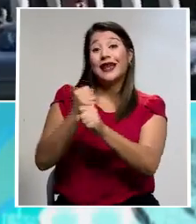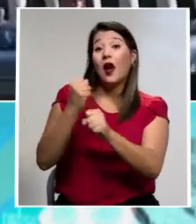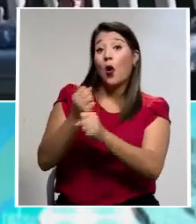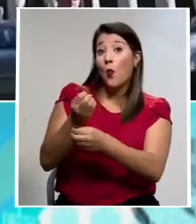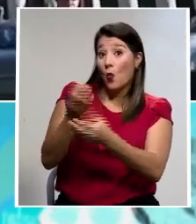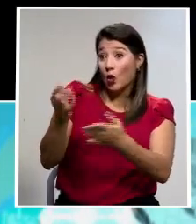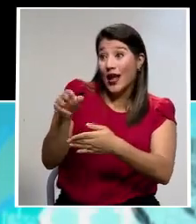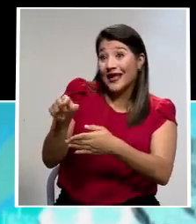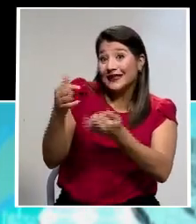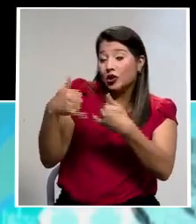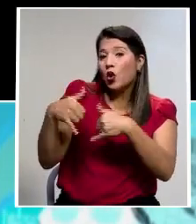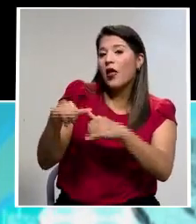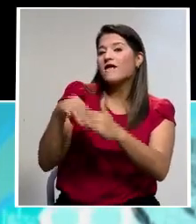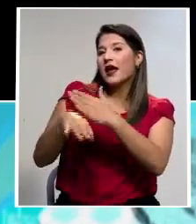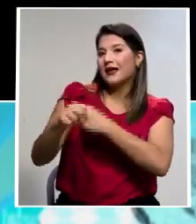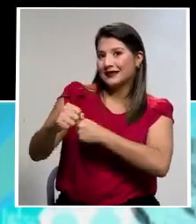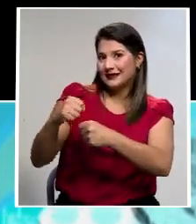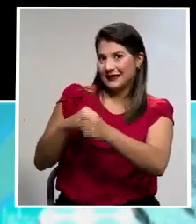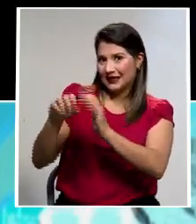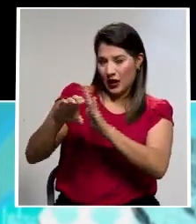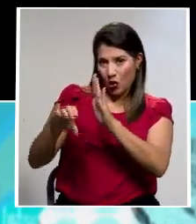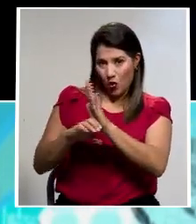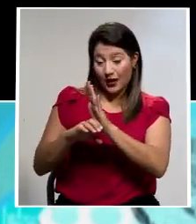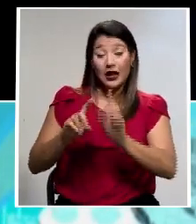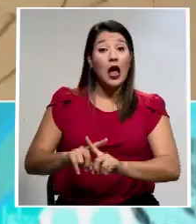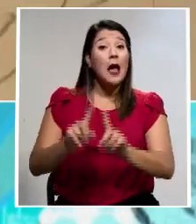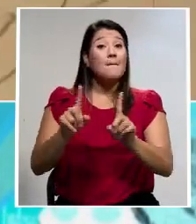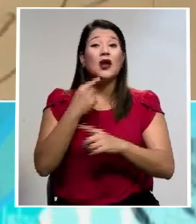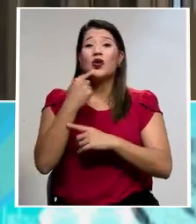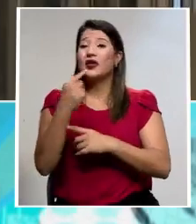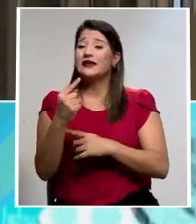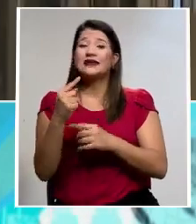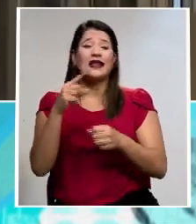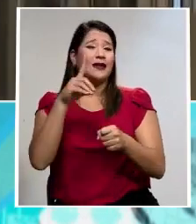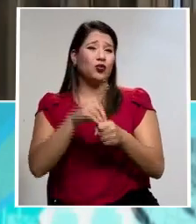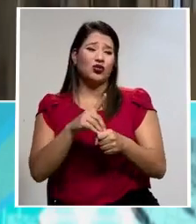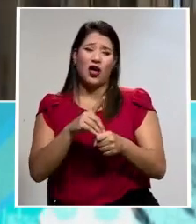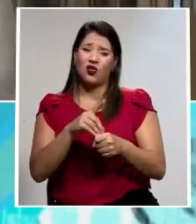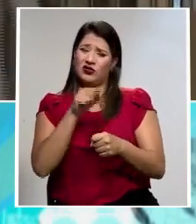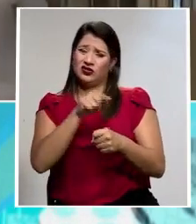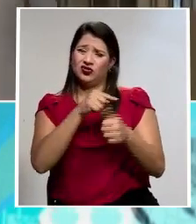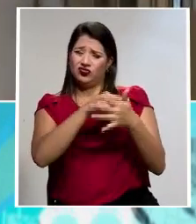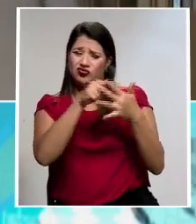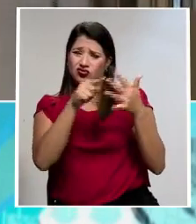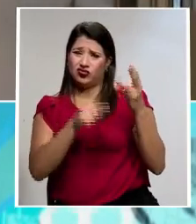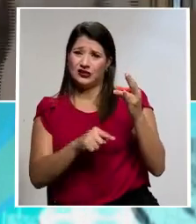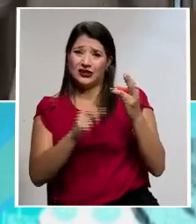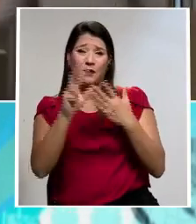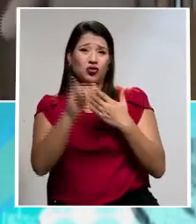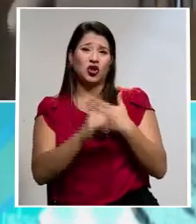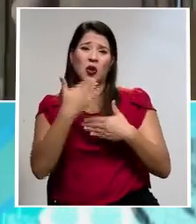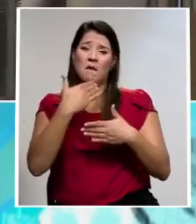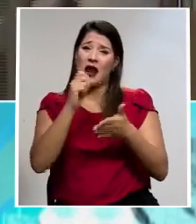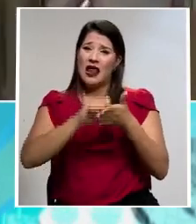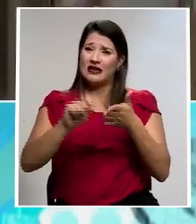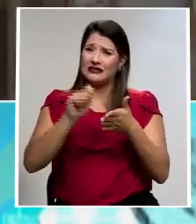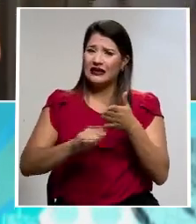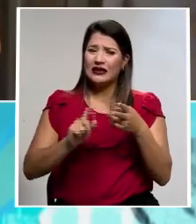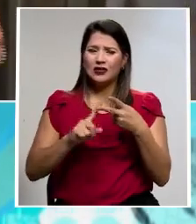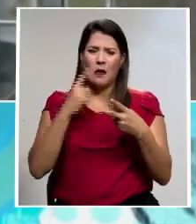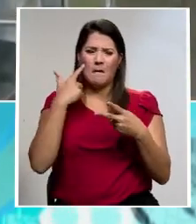diputados aseguran que realmente los proyectos están mal redactados, que no tienen consistencia, que hay